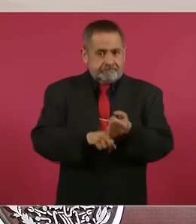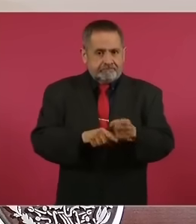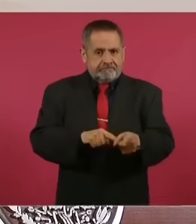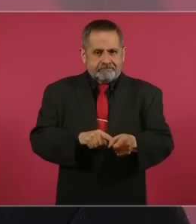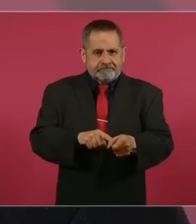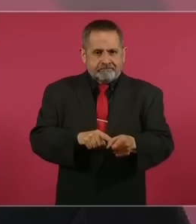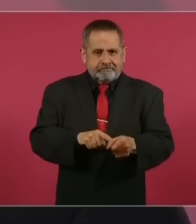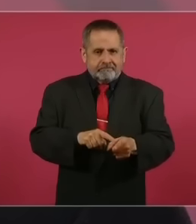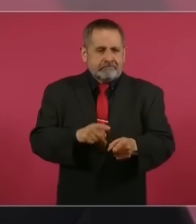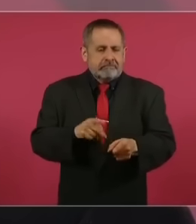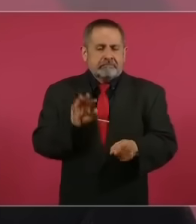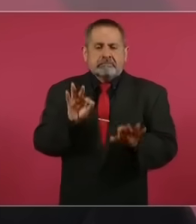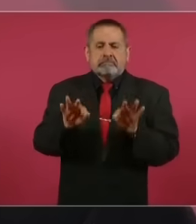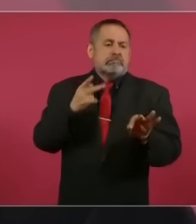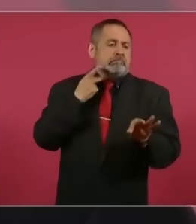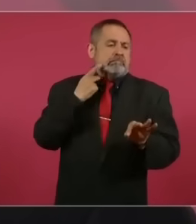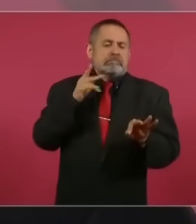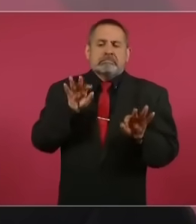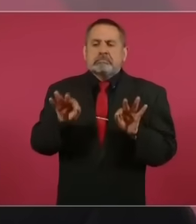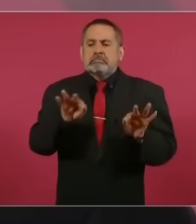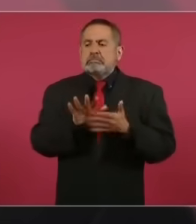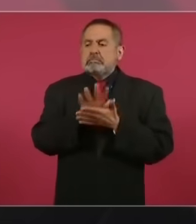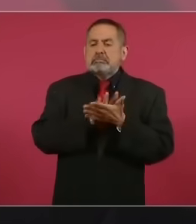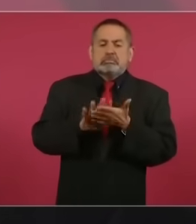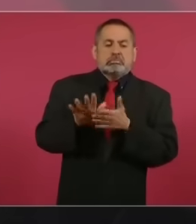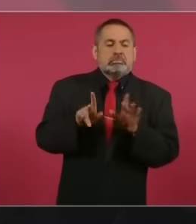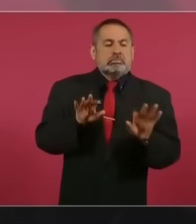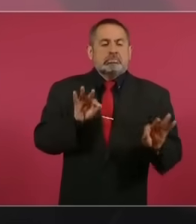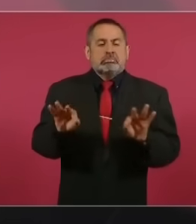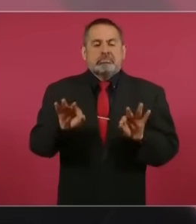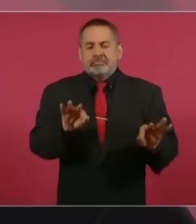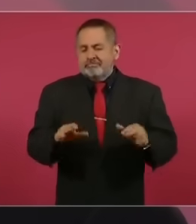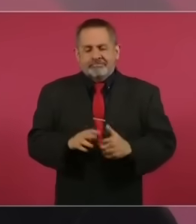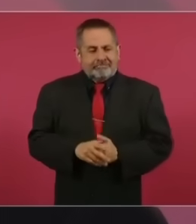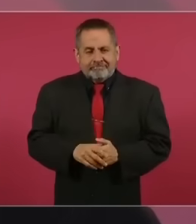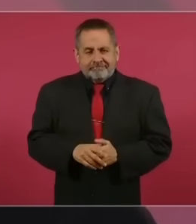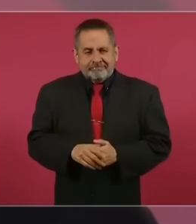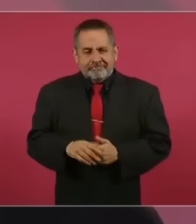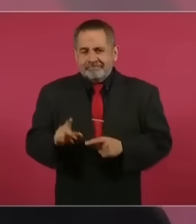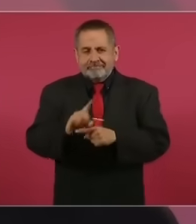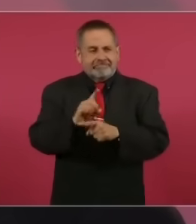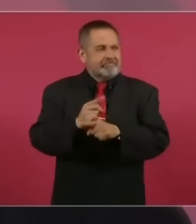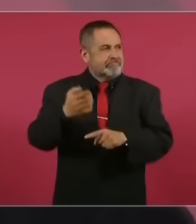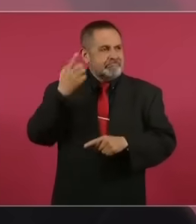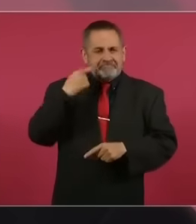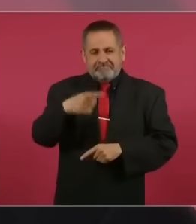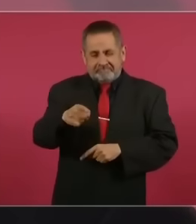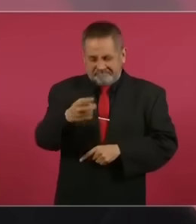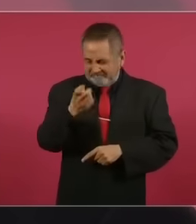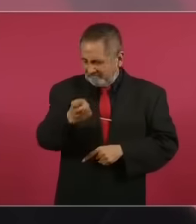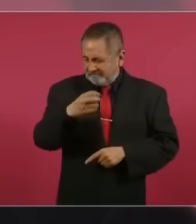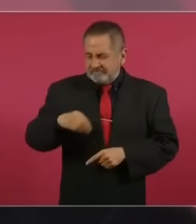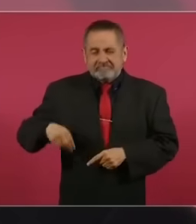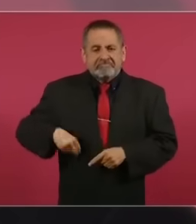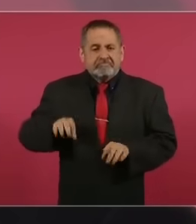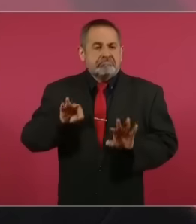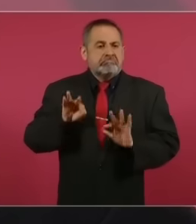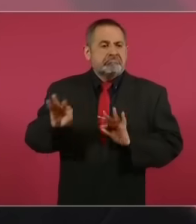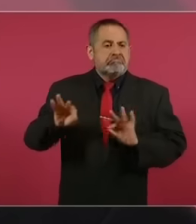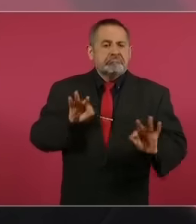está politizando este asunto. Bueno, desde el principio